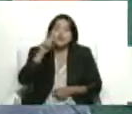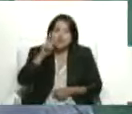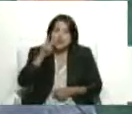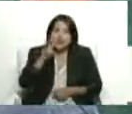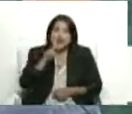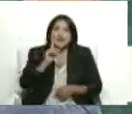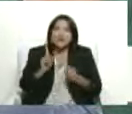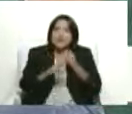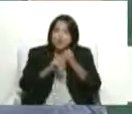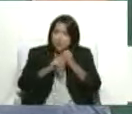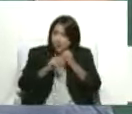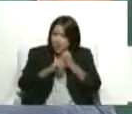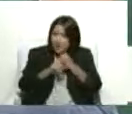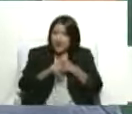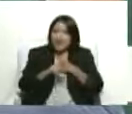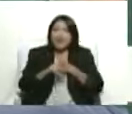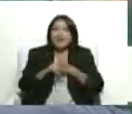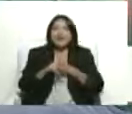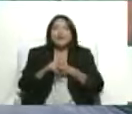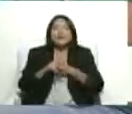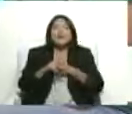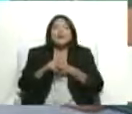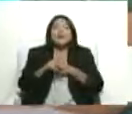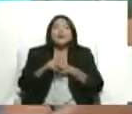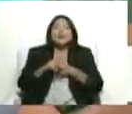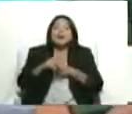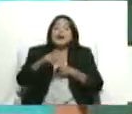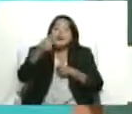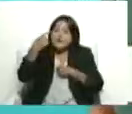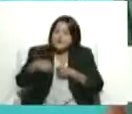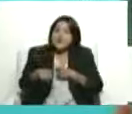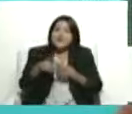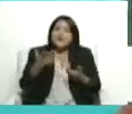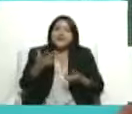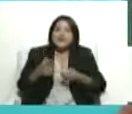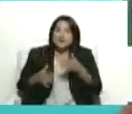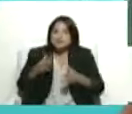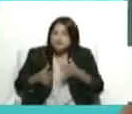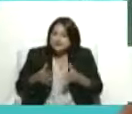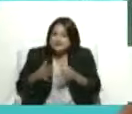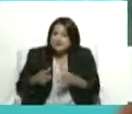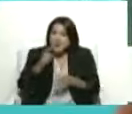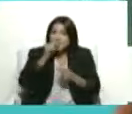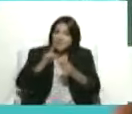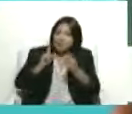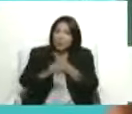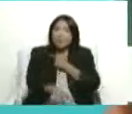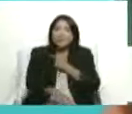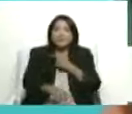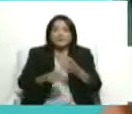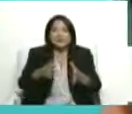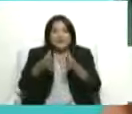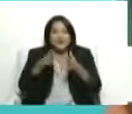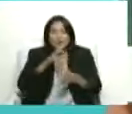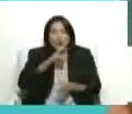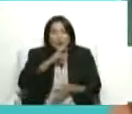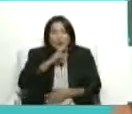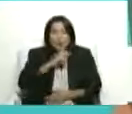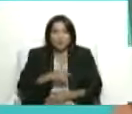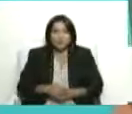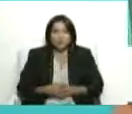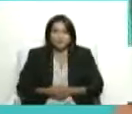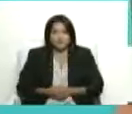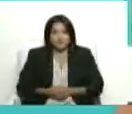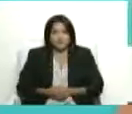hizo José Maita, ¿no? Que iba en un lugar de la carrera y después todos lo vimos cómo los pasó a todos y se quedó con la victoria y con el